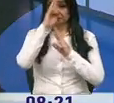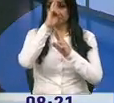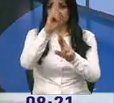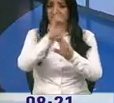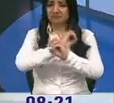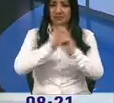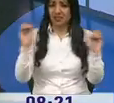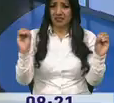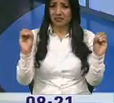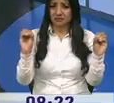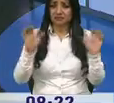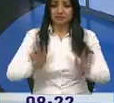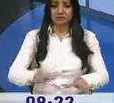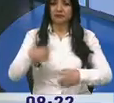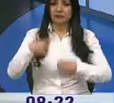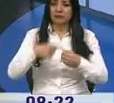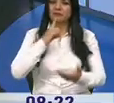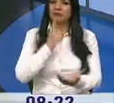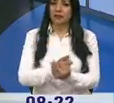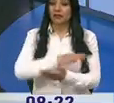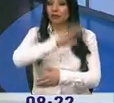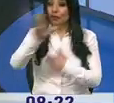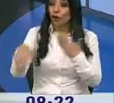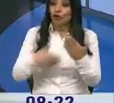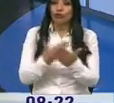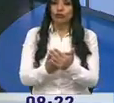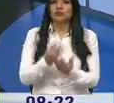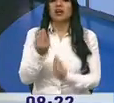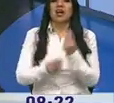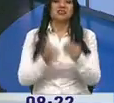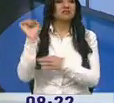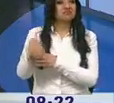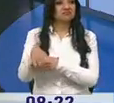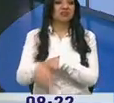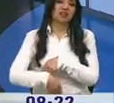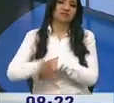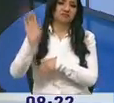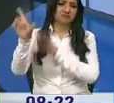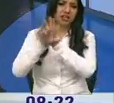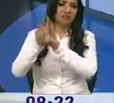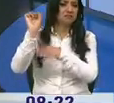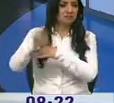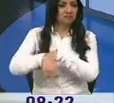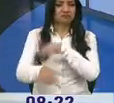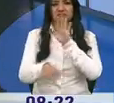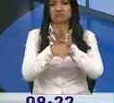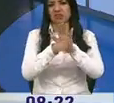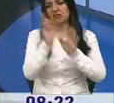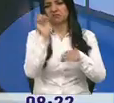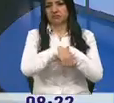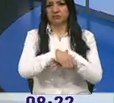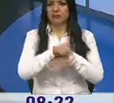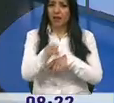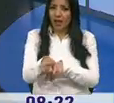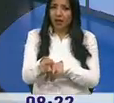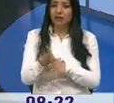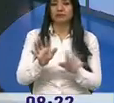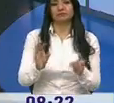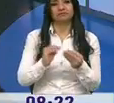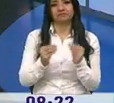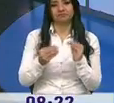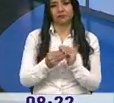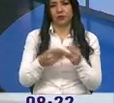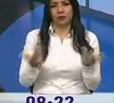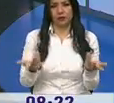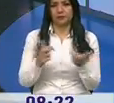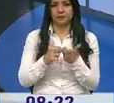terrible. A las ciudades, ¿verdad? Todo el mundo hace lo que quiere. Y lastimosamente no se dan cuenta que con eso se crean más problemas. Dicen que